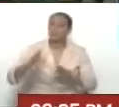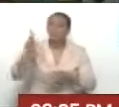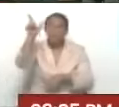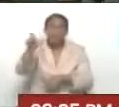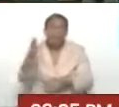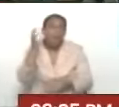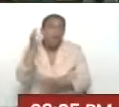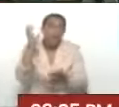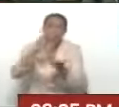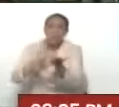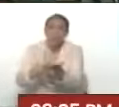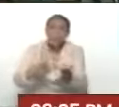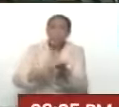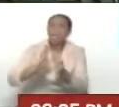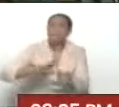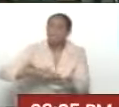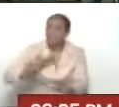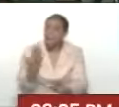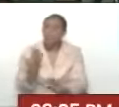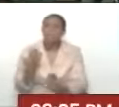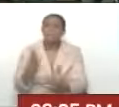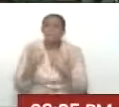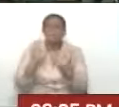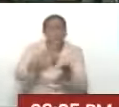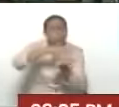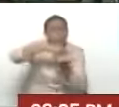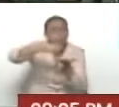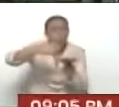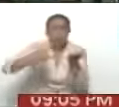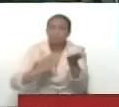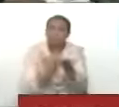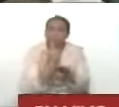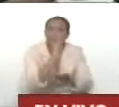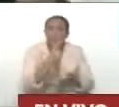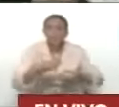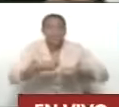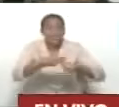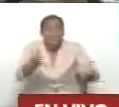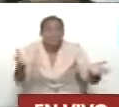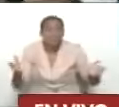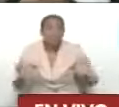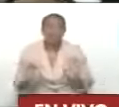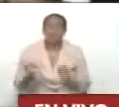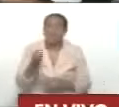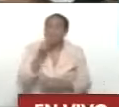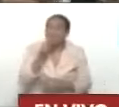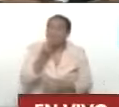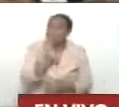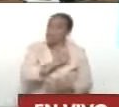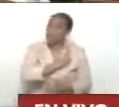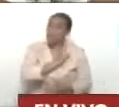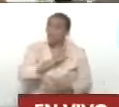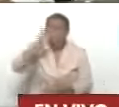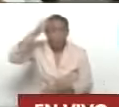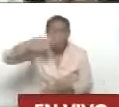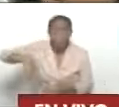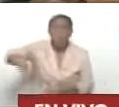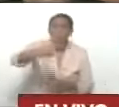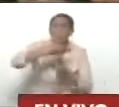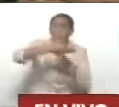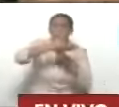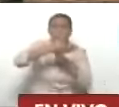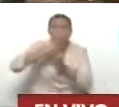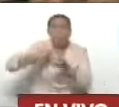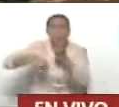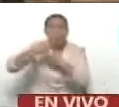ciudad regrese también a tocar esa tierra y a cultivar y dar el fruto de esa comida que nuestro pueblo y que es base fundamental